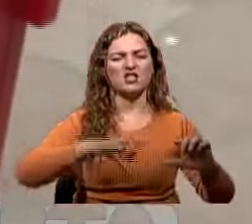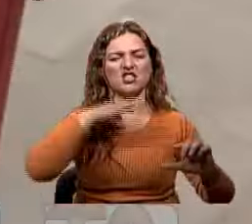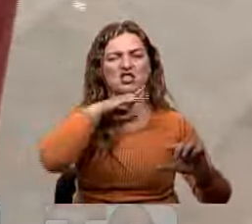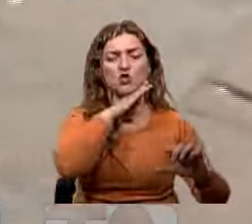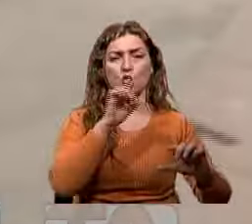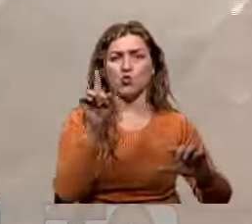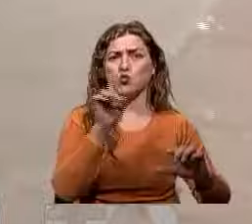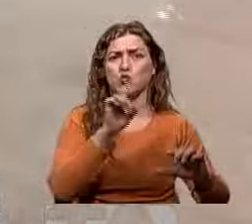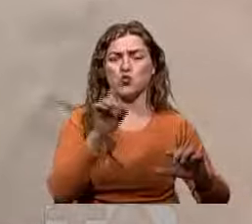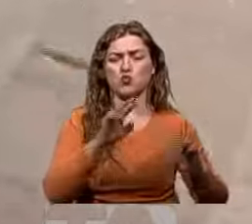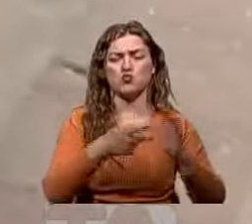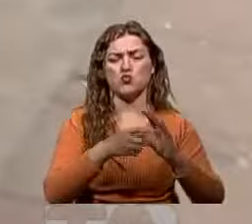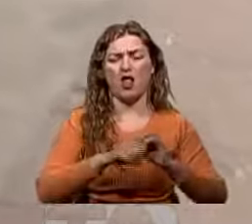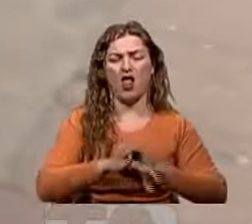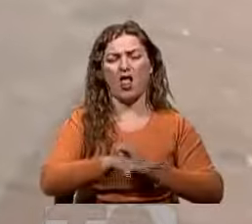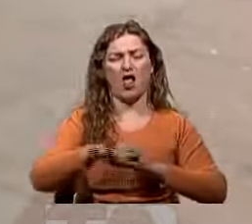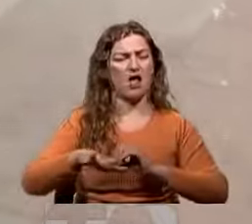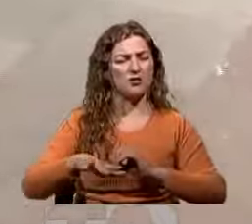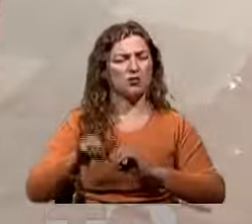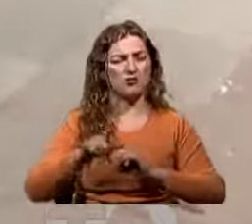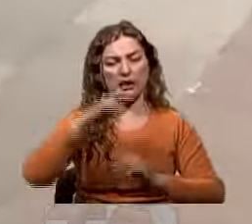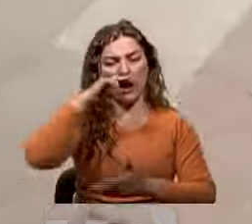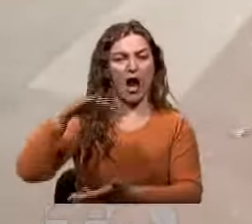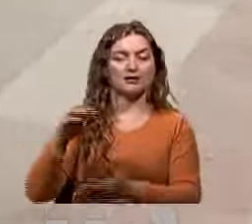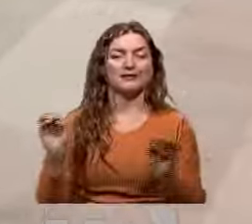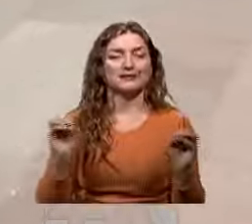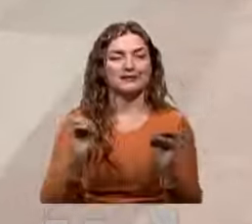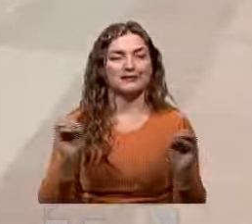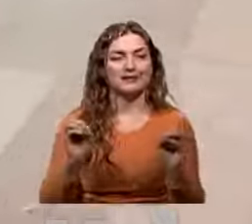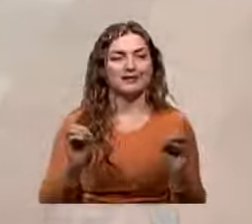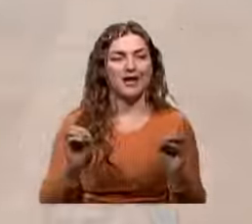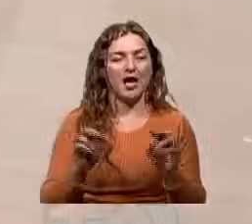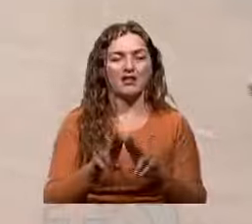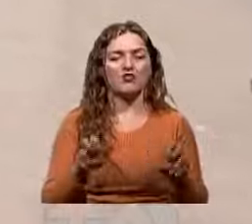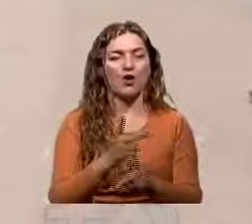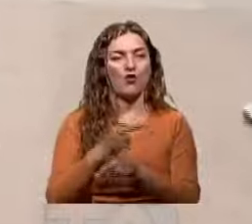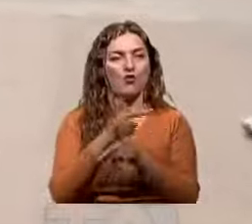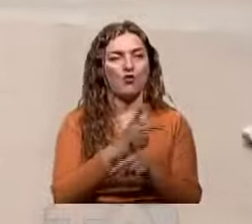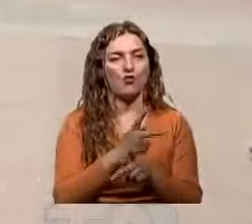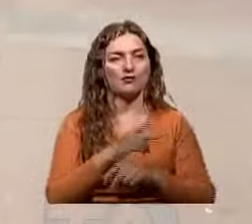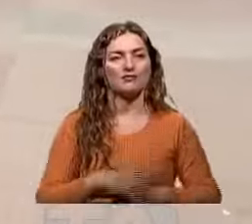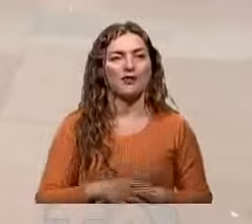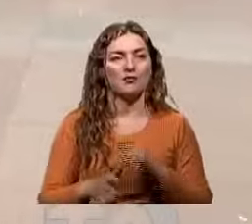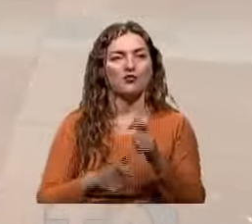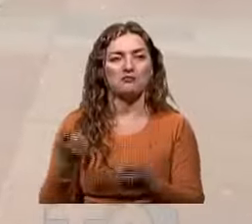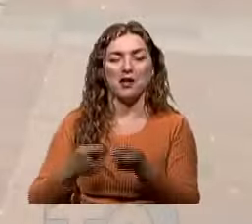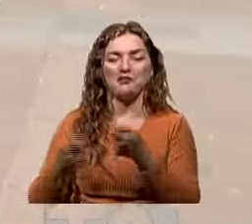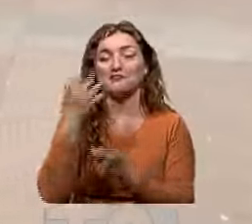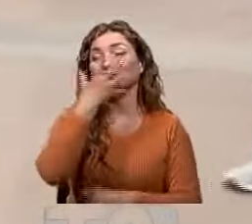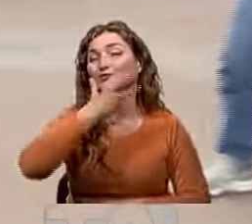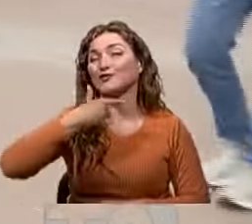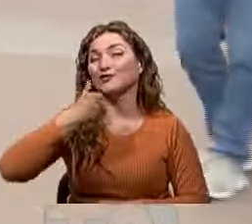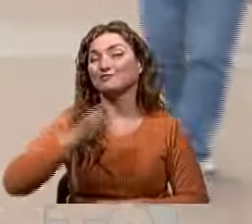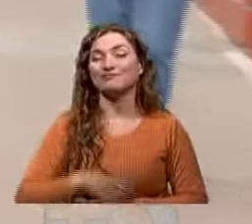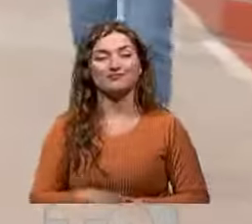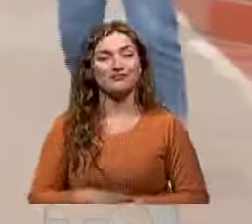no producimos combustión, no utilizamos gas. Entonces súper sano. Le ofrecemos al mercado algo muy lindo, muy